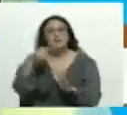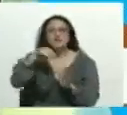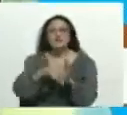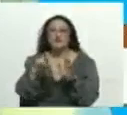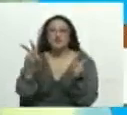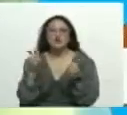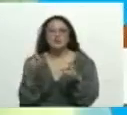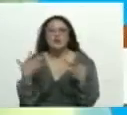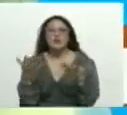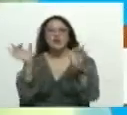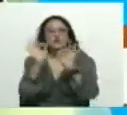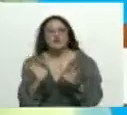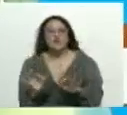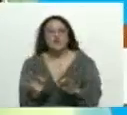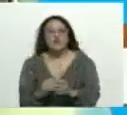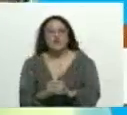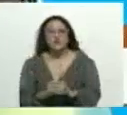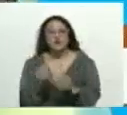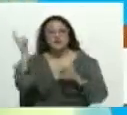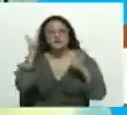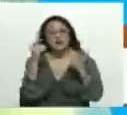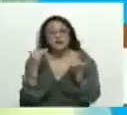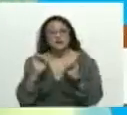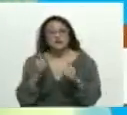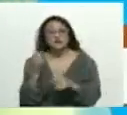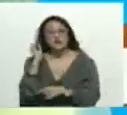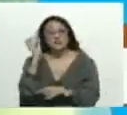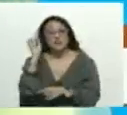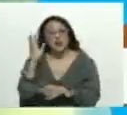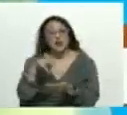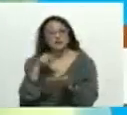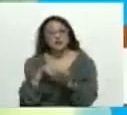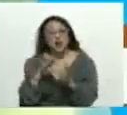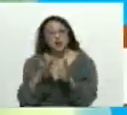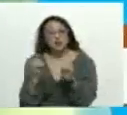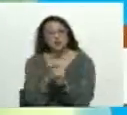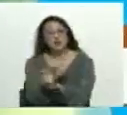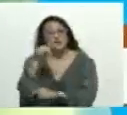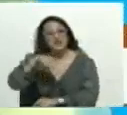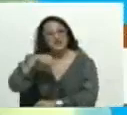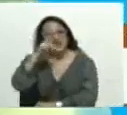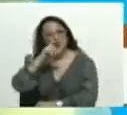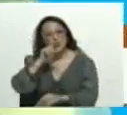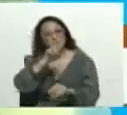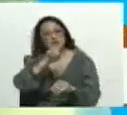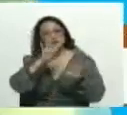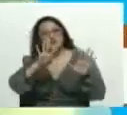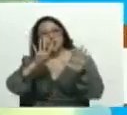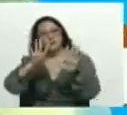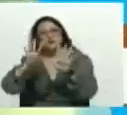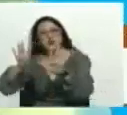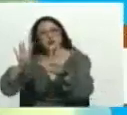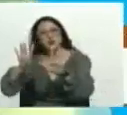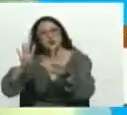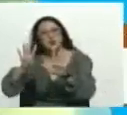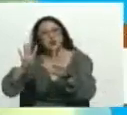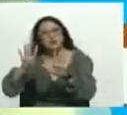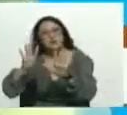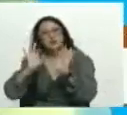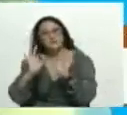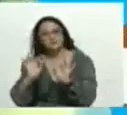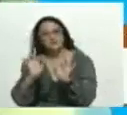Cuál es el modelo no comandante Chávez cuando instaló la asamblea nacional Constituyente aquí en el año noventa y nueve él